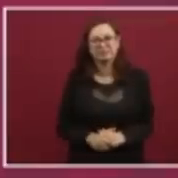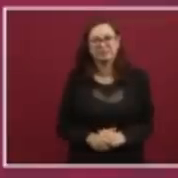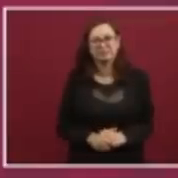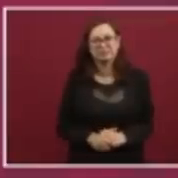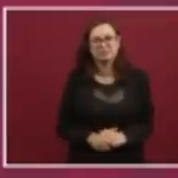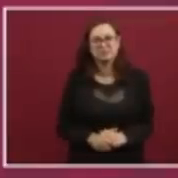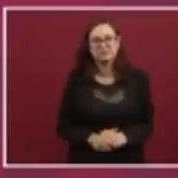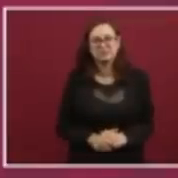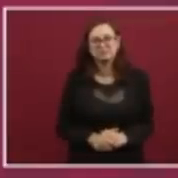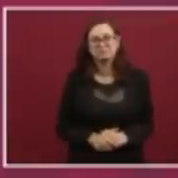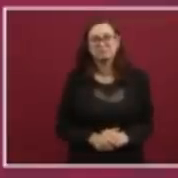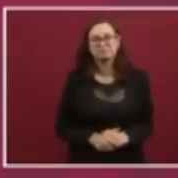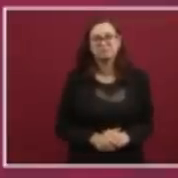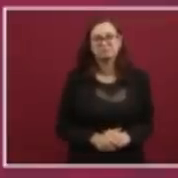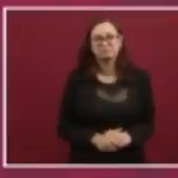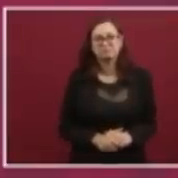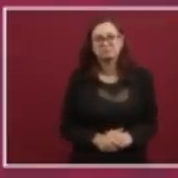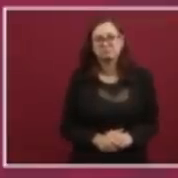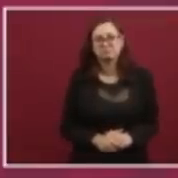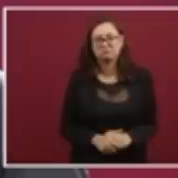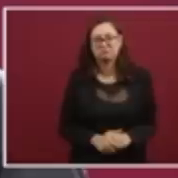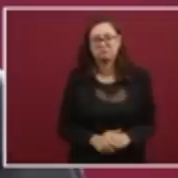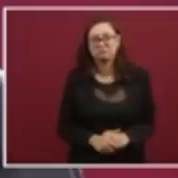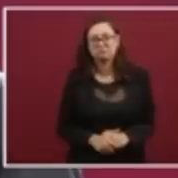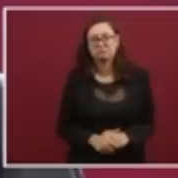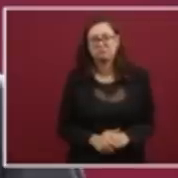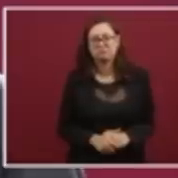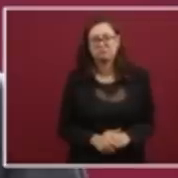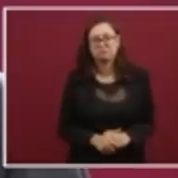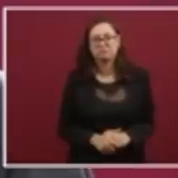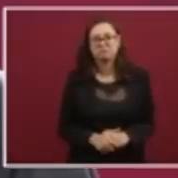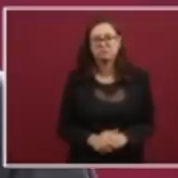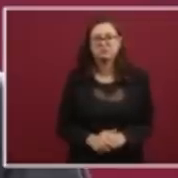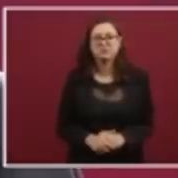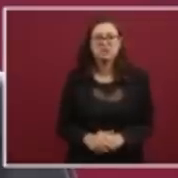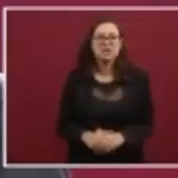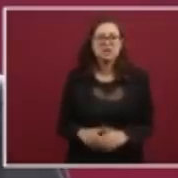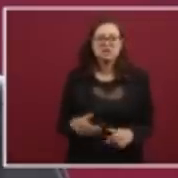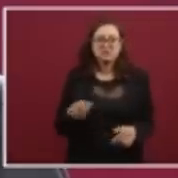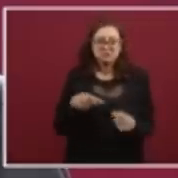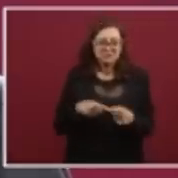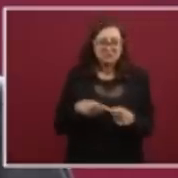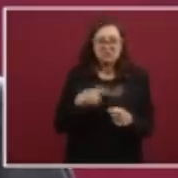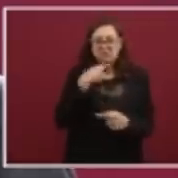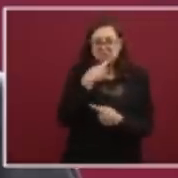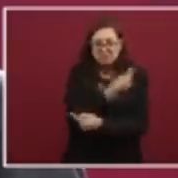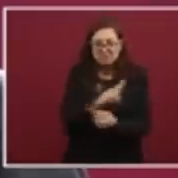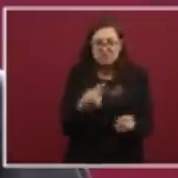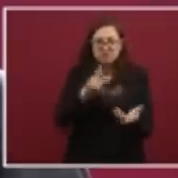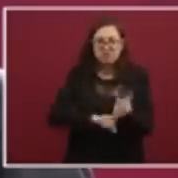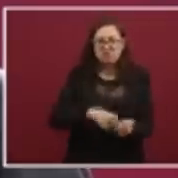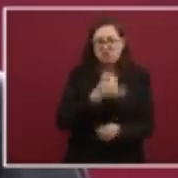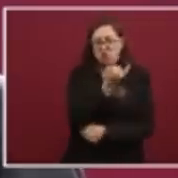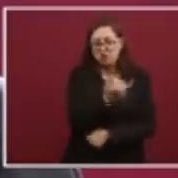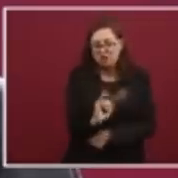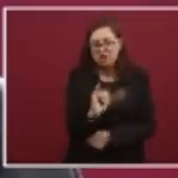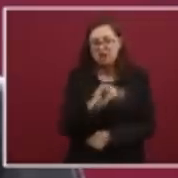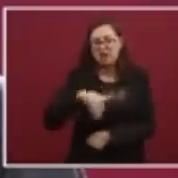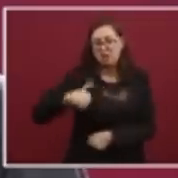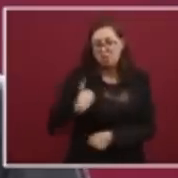Desde lo que eran las estancias infantiles, ¿cuántos están